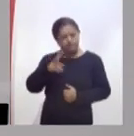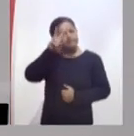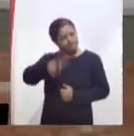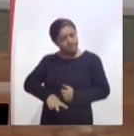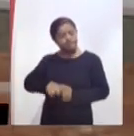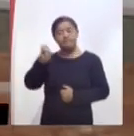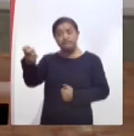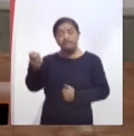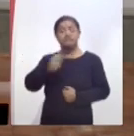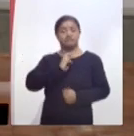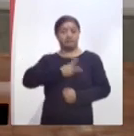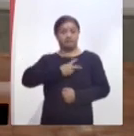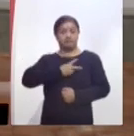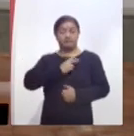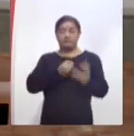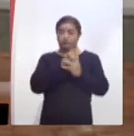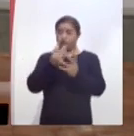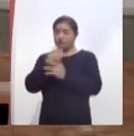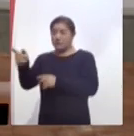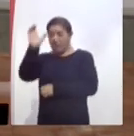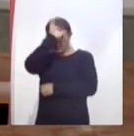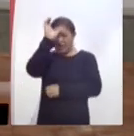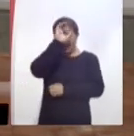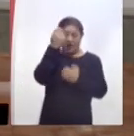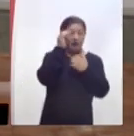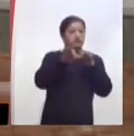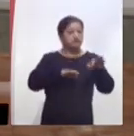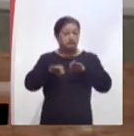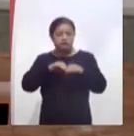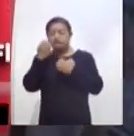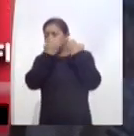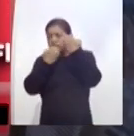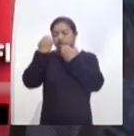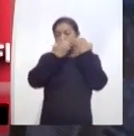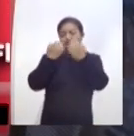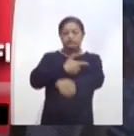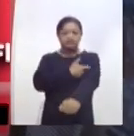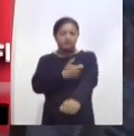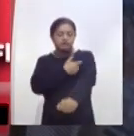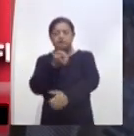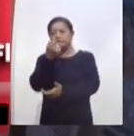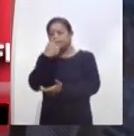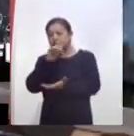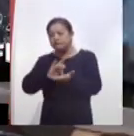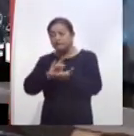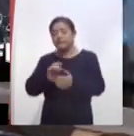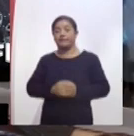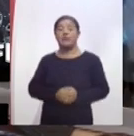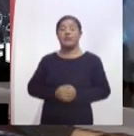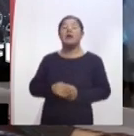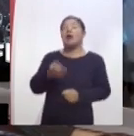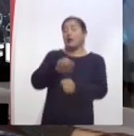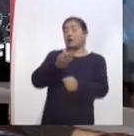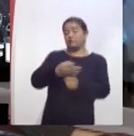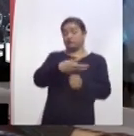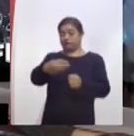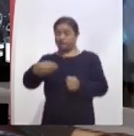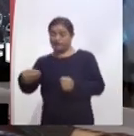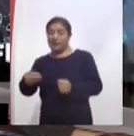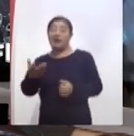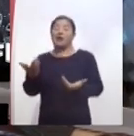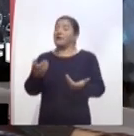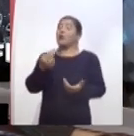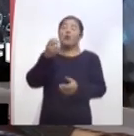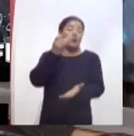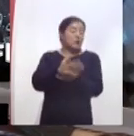virus es nuevo. Científicos trabajan para desarrollar vacunas y tratamientos. Mientras tanto, de contraerlo, dependemos solo de la fortaleza